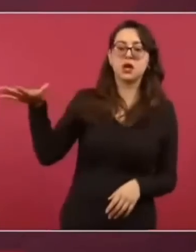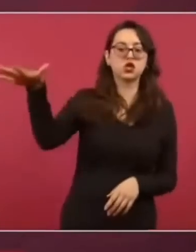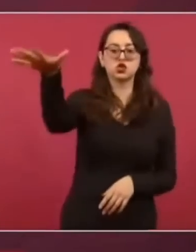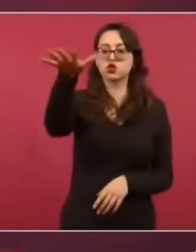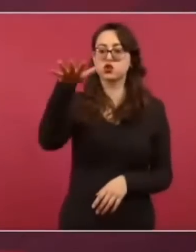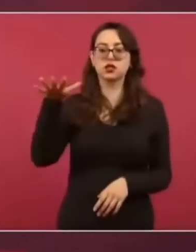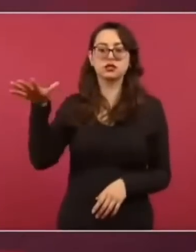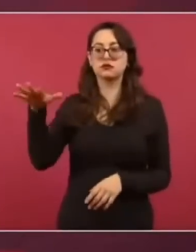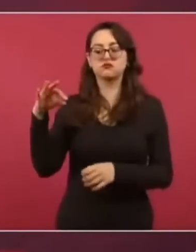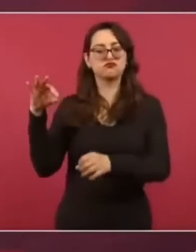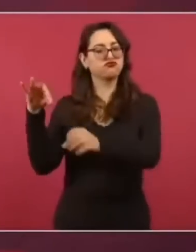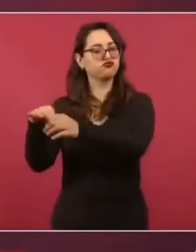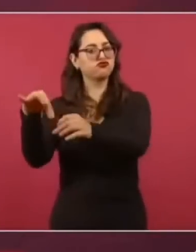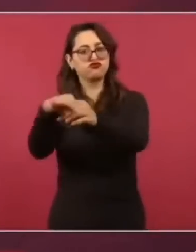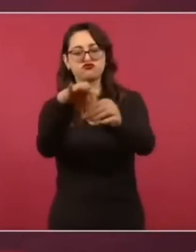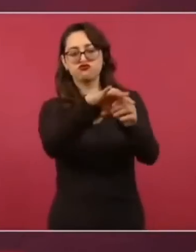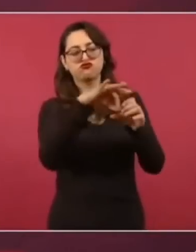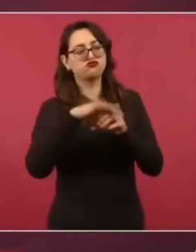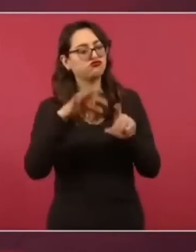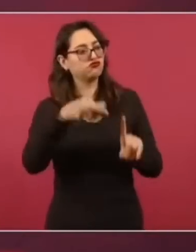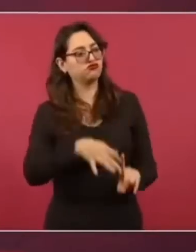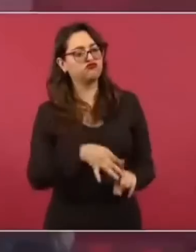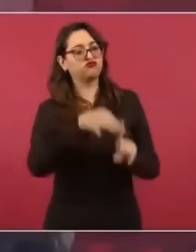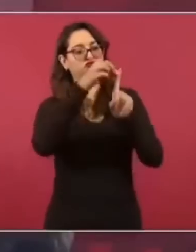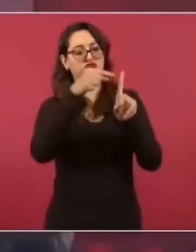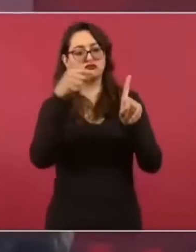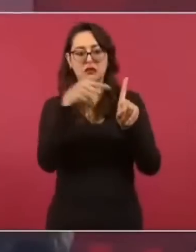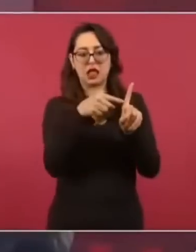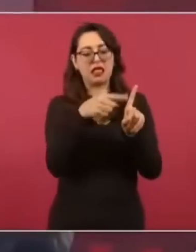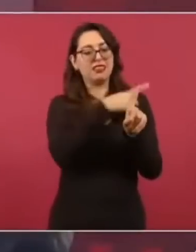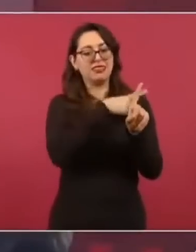no a grupos de intereses.